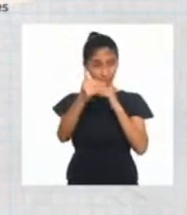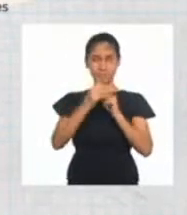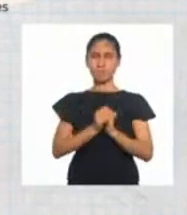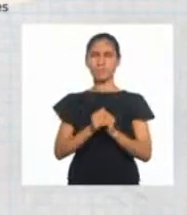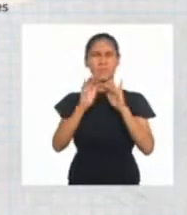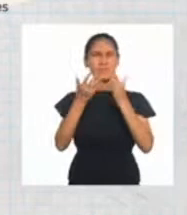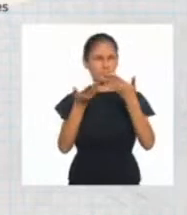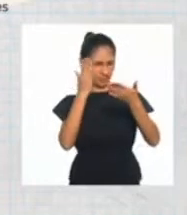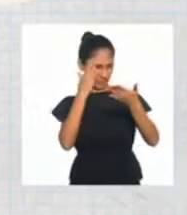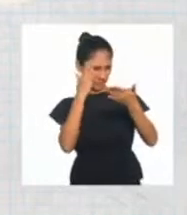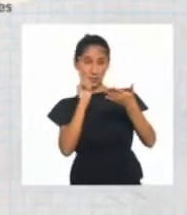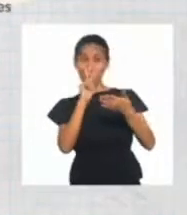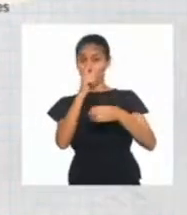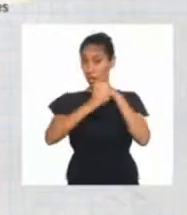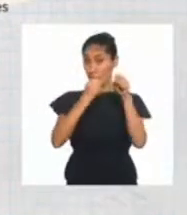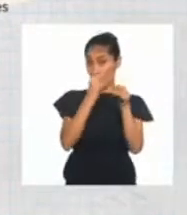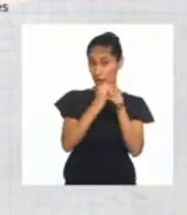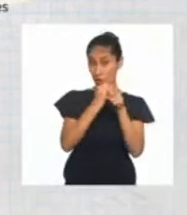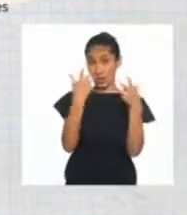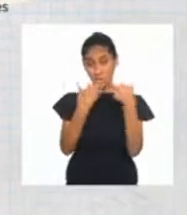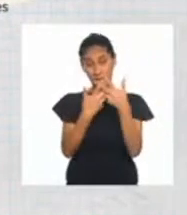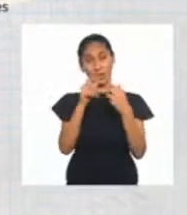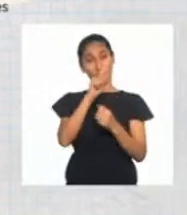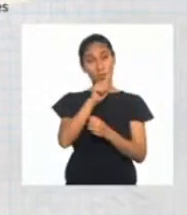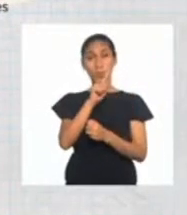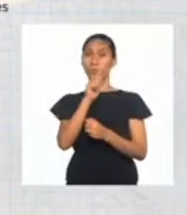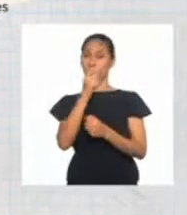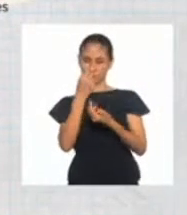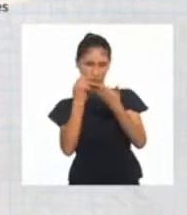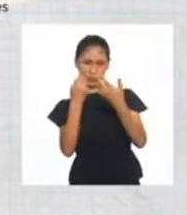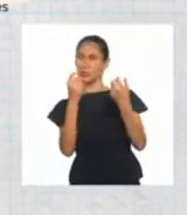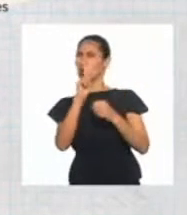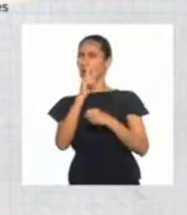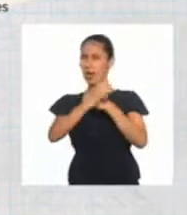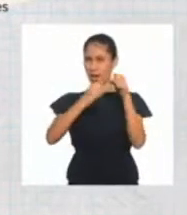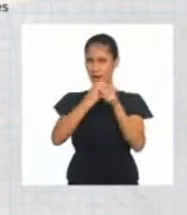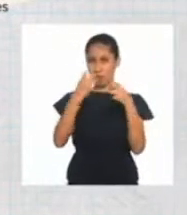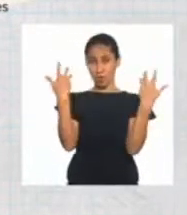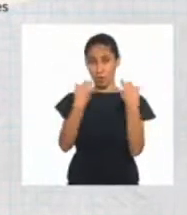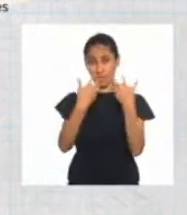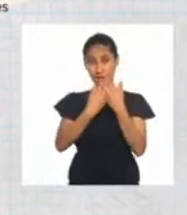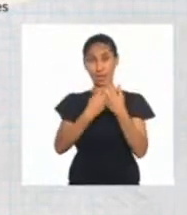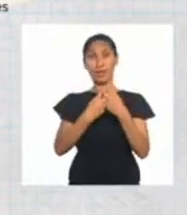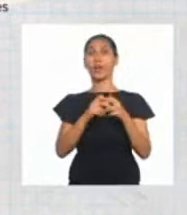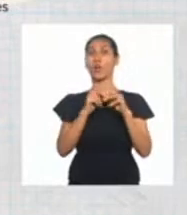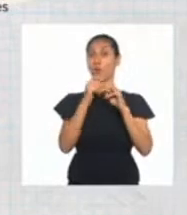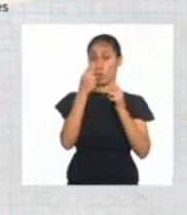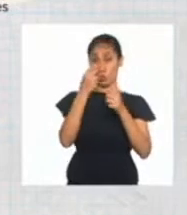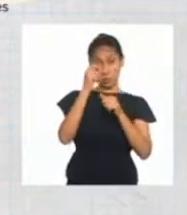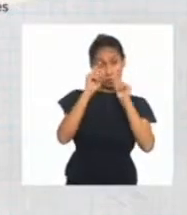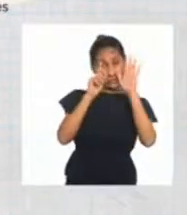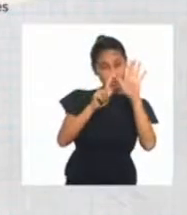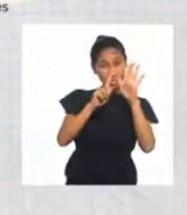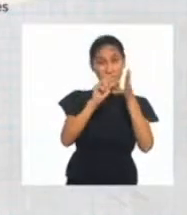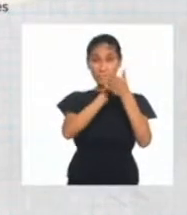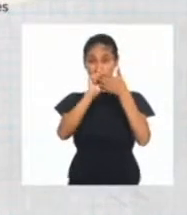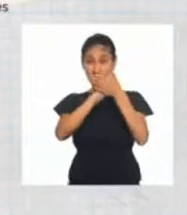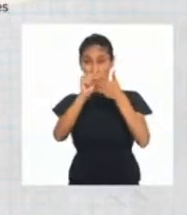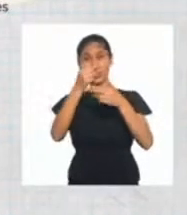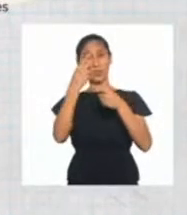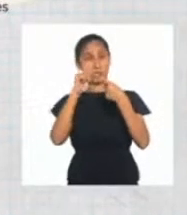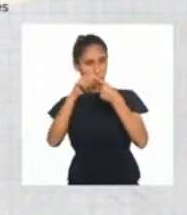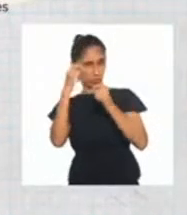respecto, se sabe que un año tiene 2 semestres, es decir, se debe multiplicar por 2